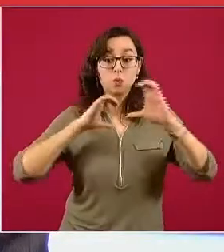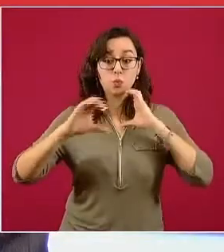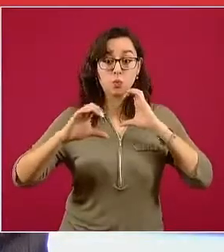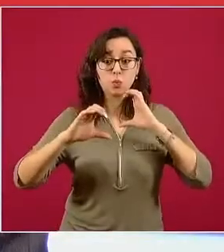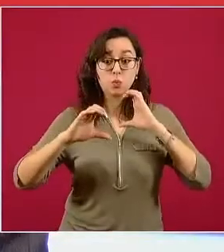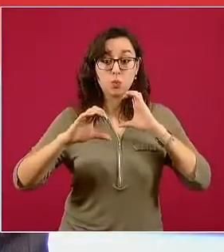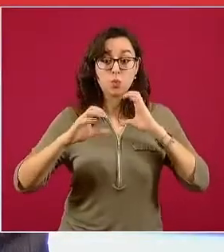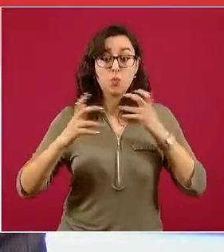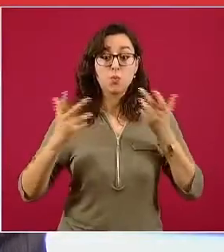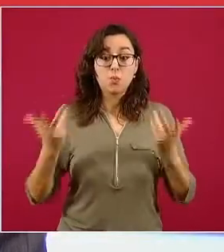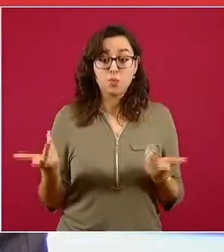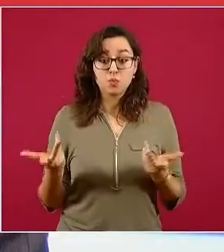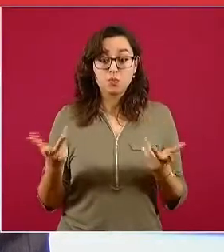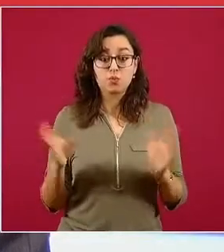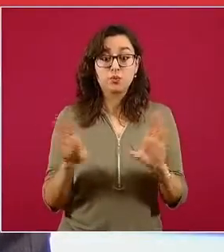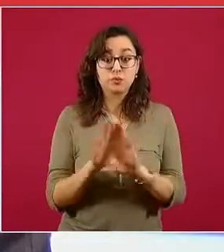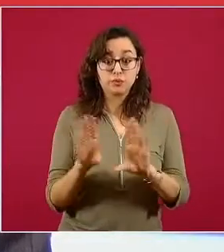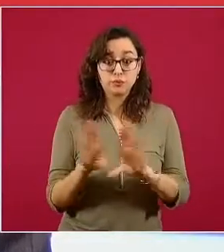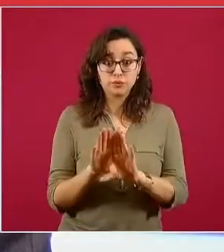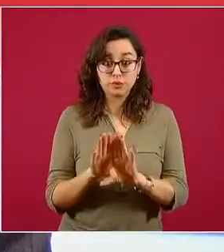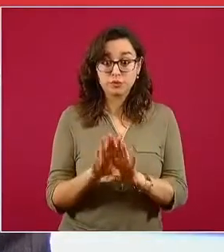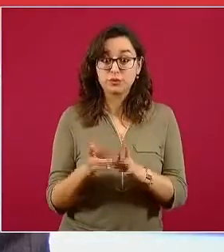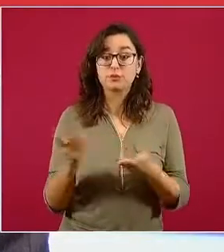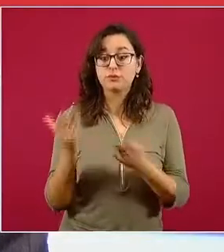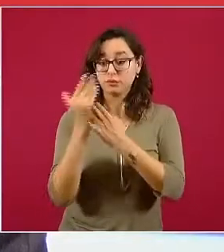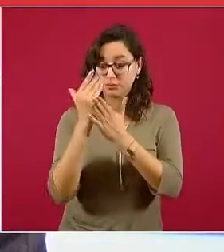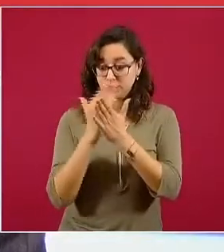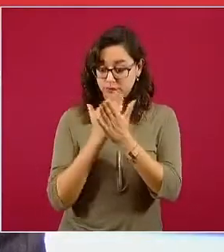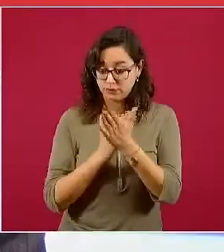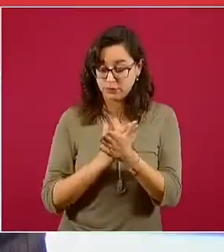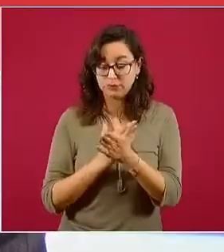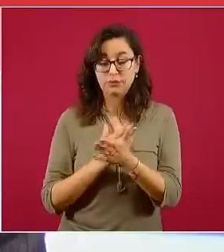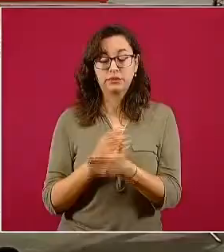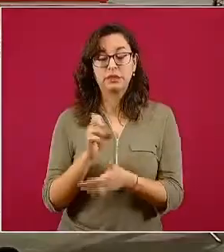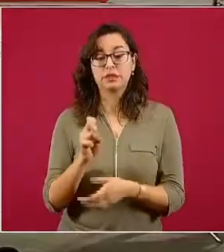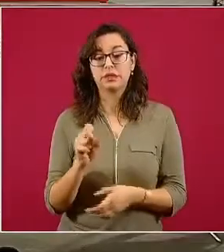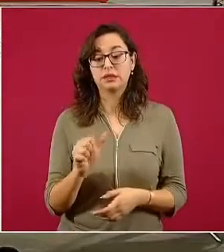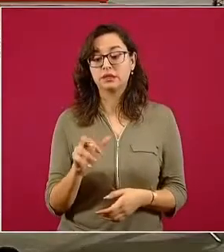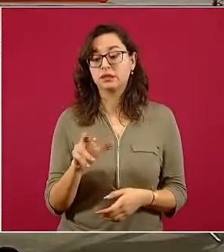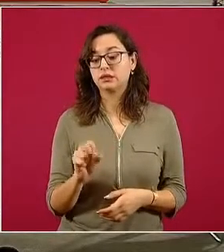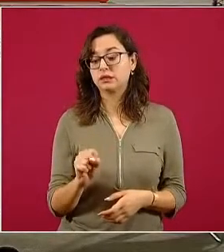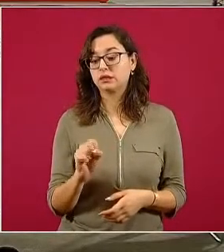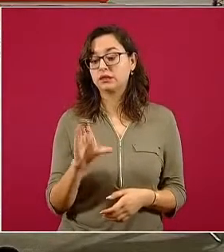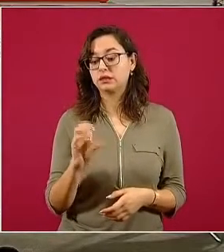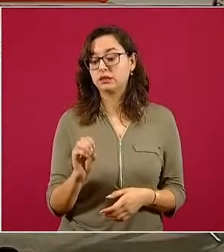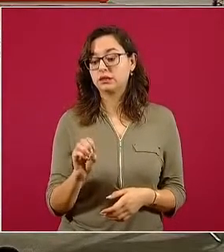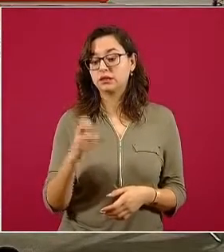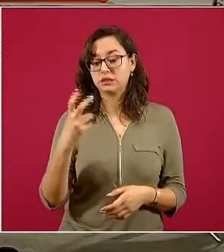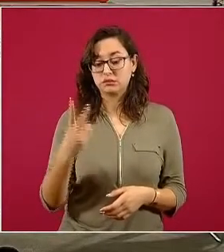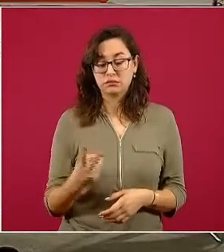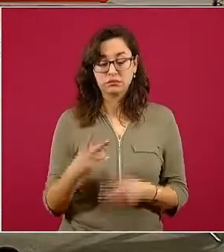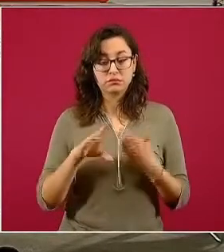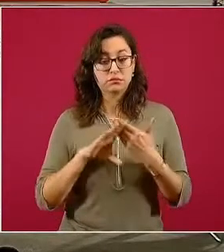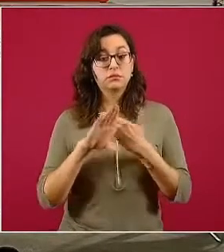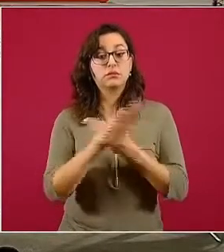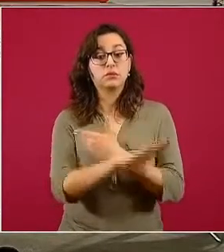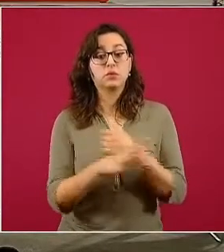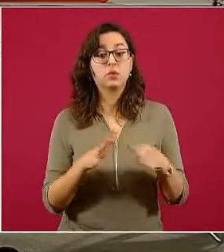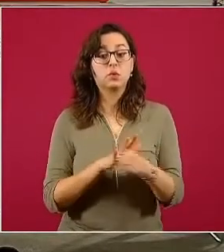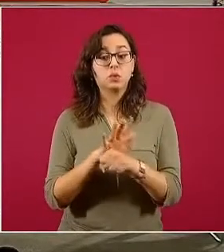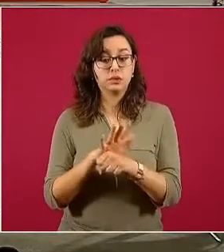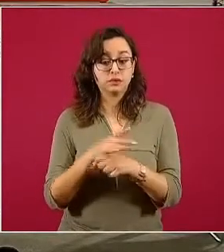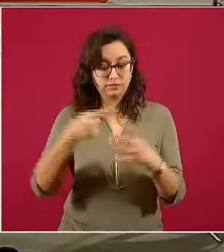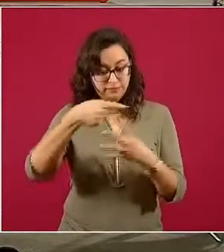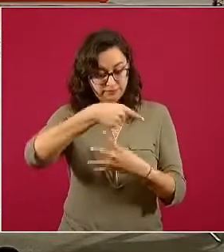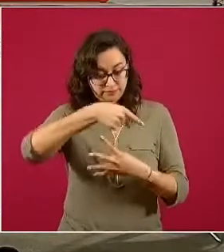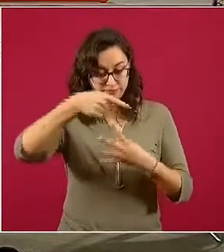propio operativo, de la propia política de vacunación contra el virus SARS-CoV-2 para prevenir COVID-19, incluye 4